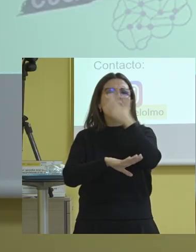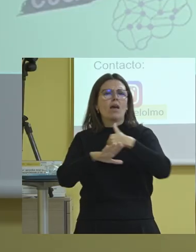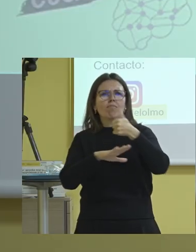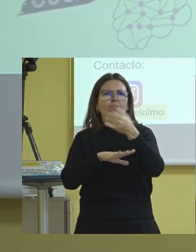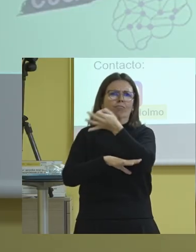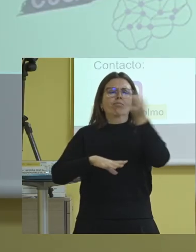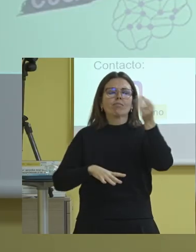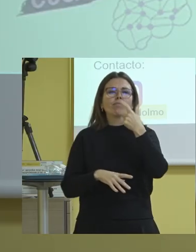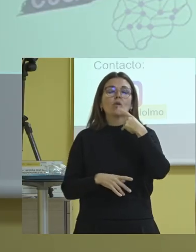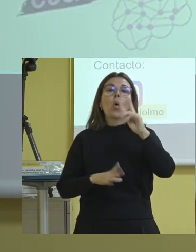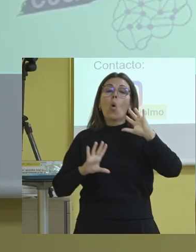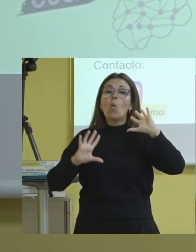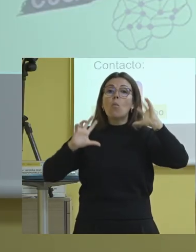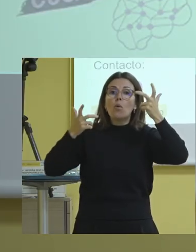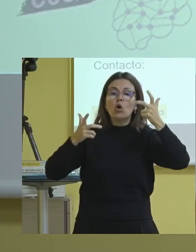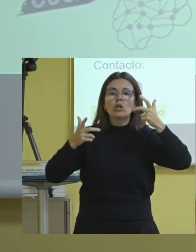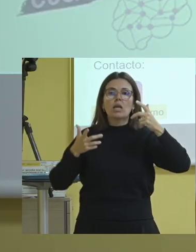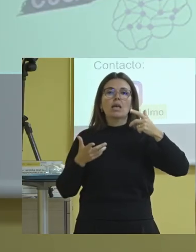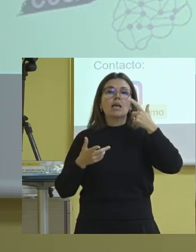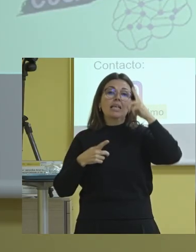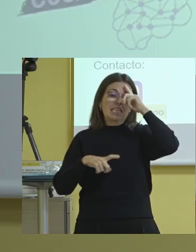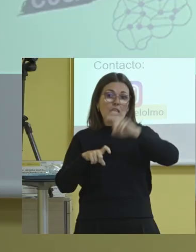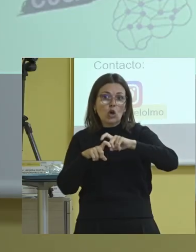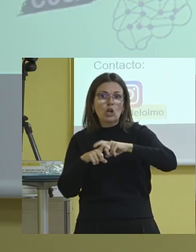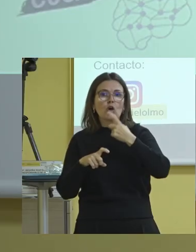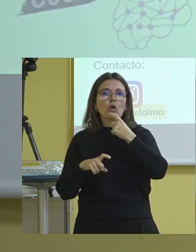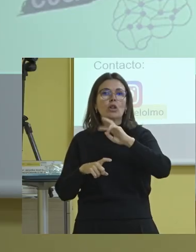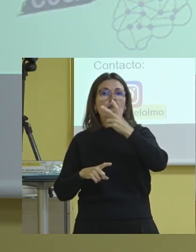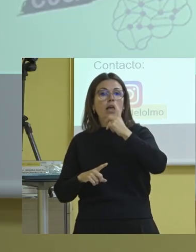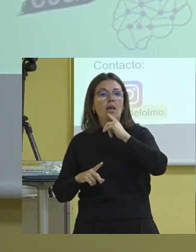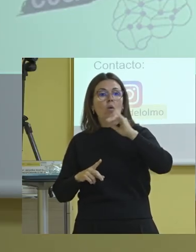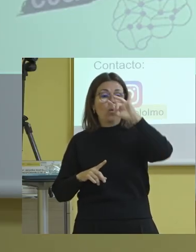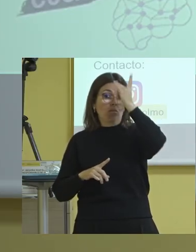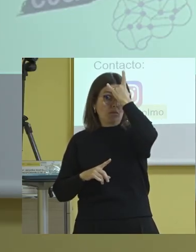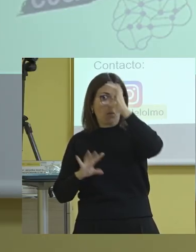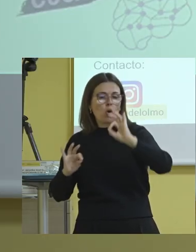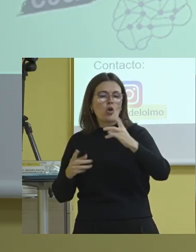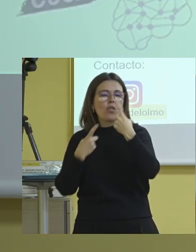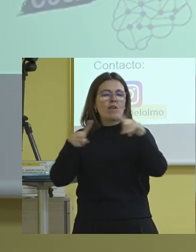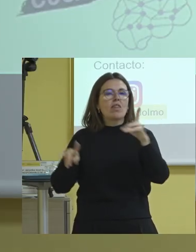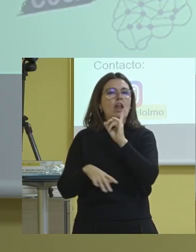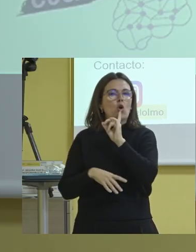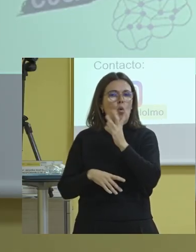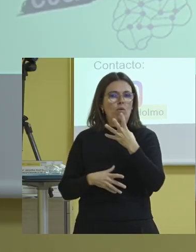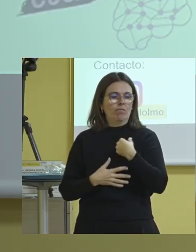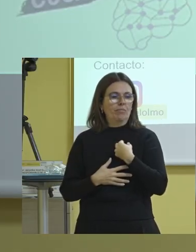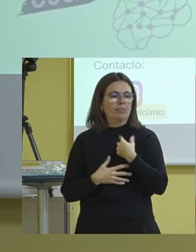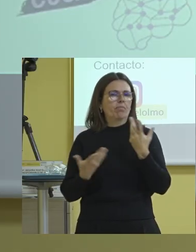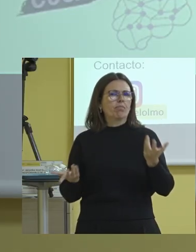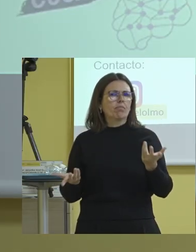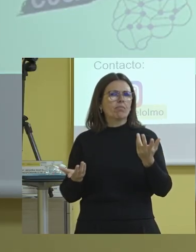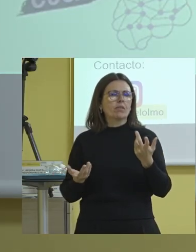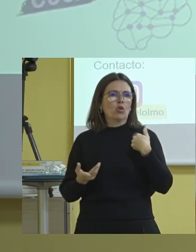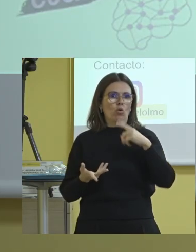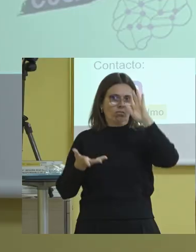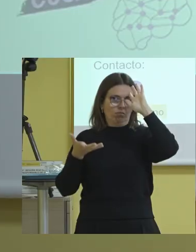diferenciar un brote psicótico de una posesión infernal. En psicología, ¿vale? Y tú decías, hostias, pues necesito, o sea, el brote psicótico